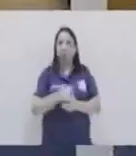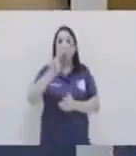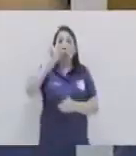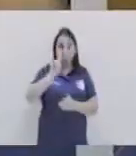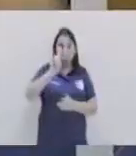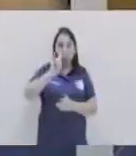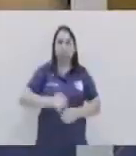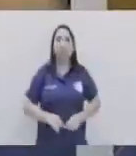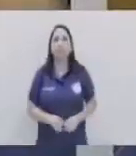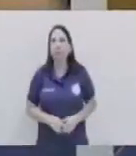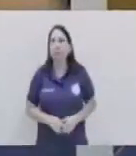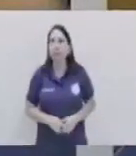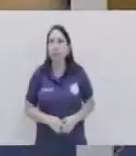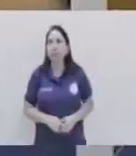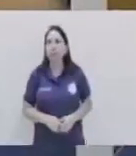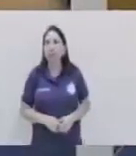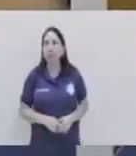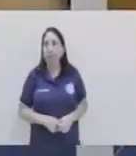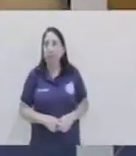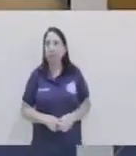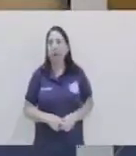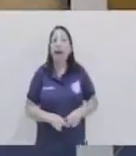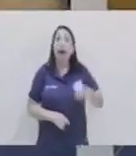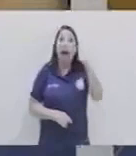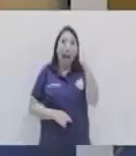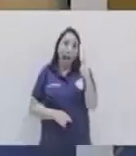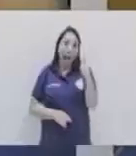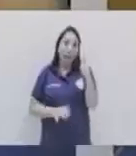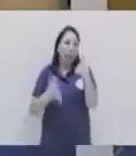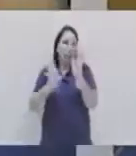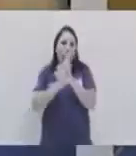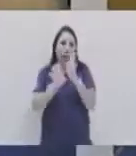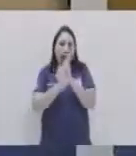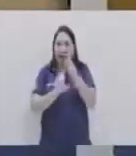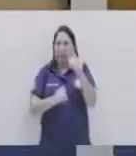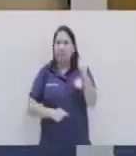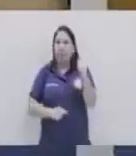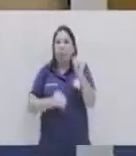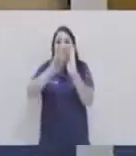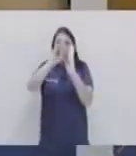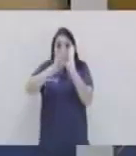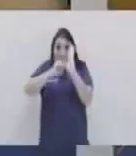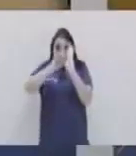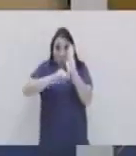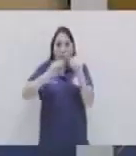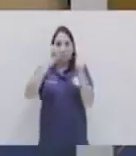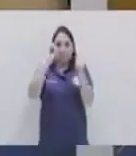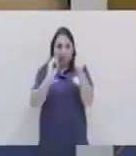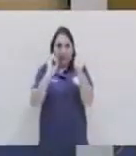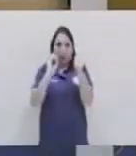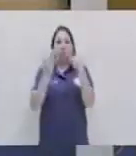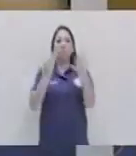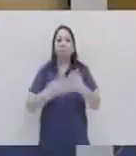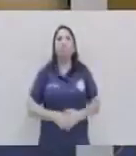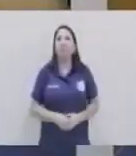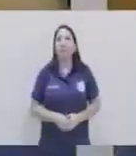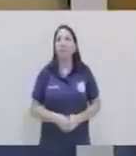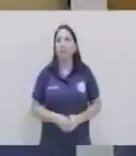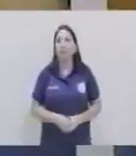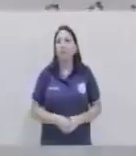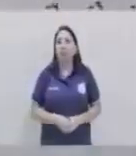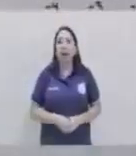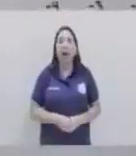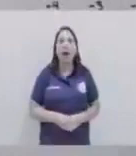arriba. Si a fuese menor que 0, nuestra parábola